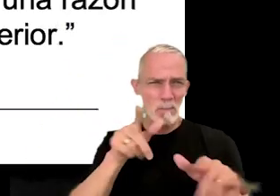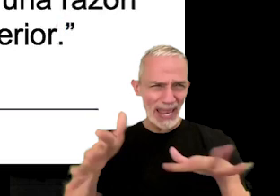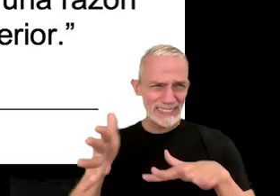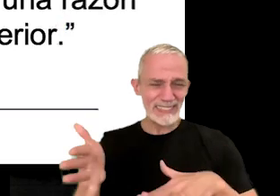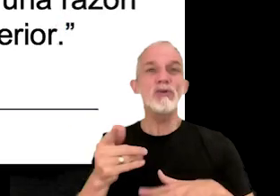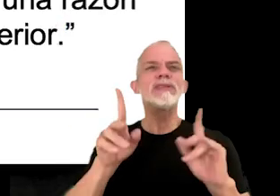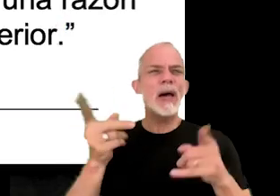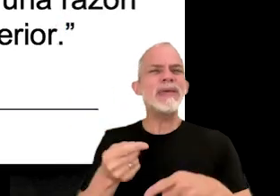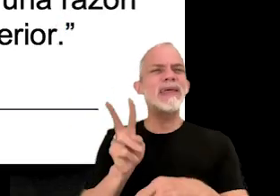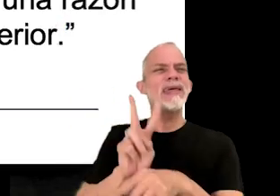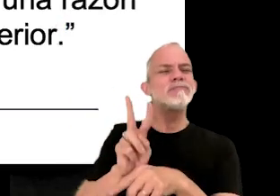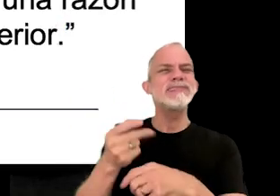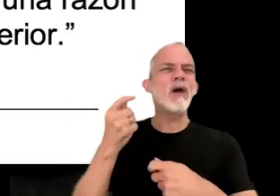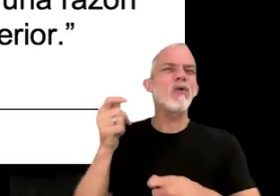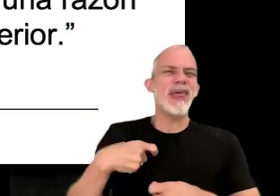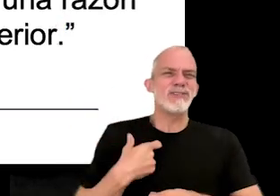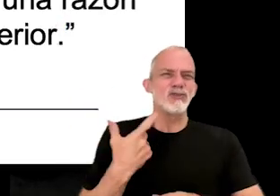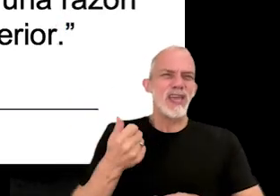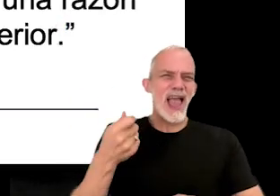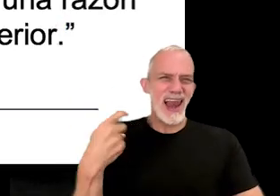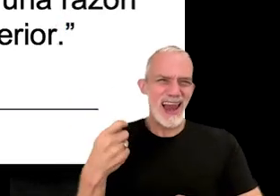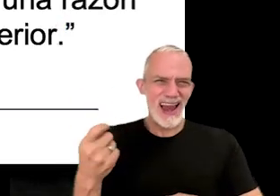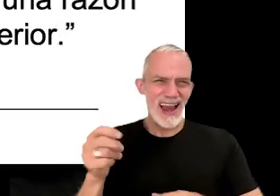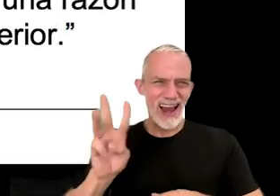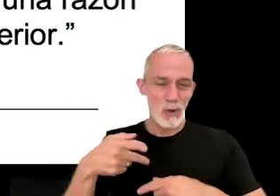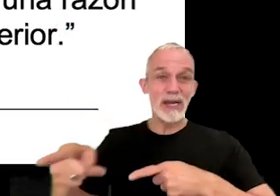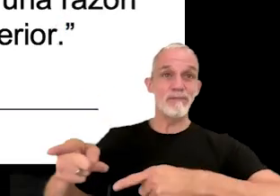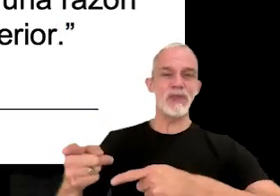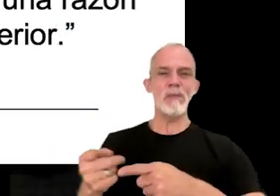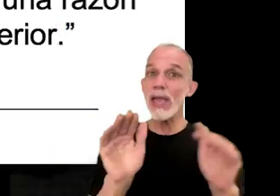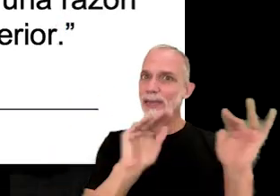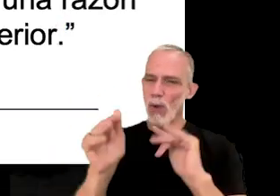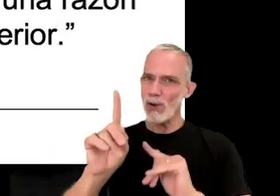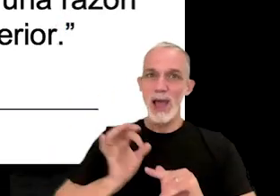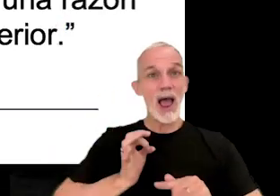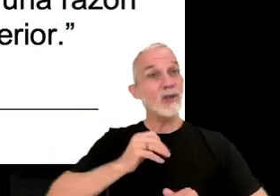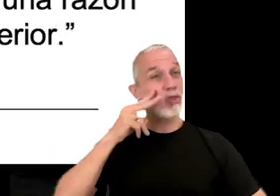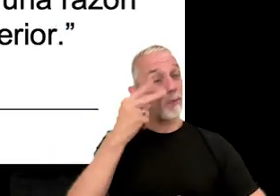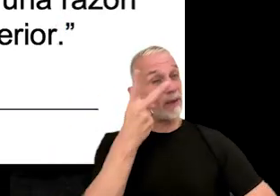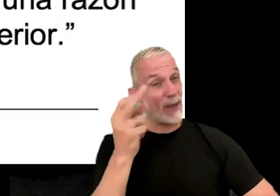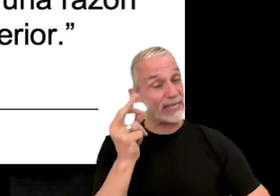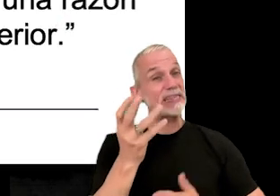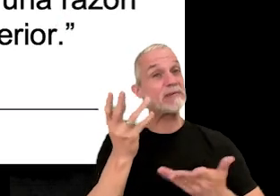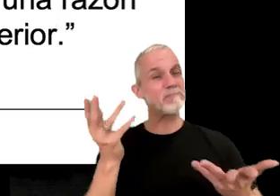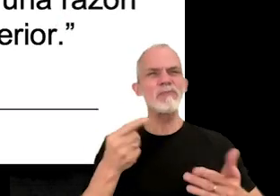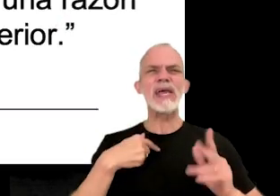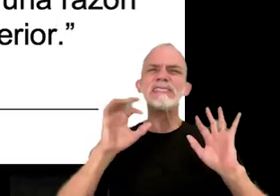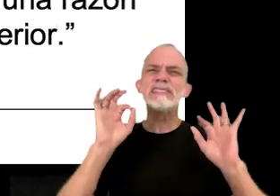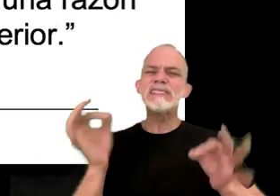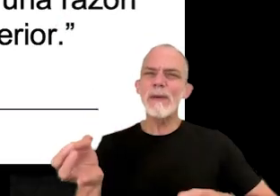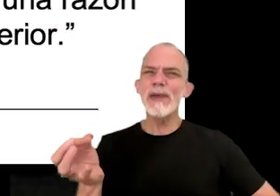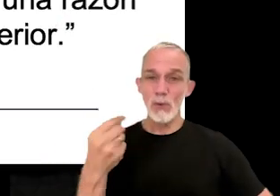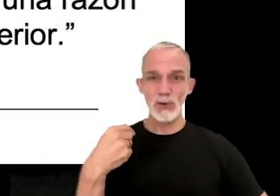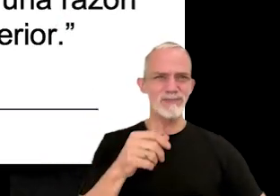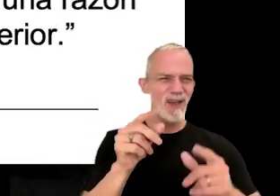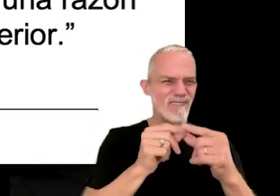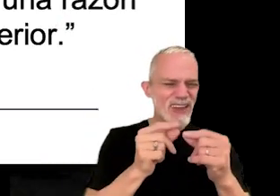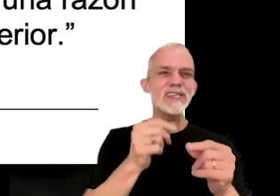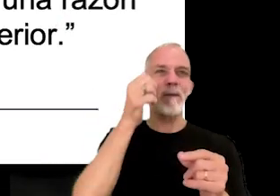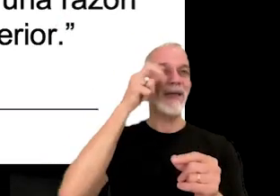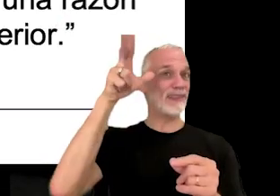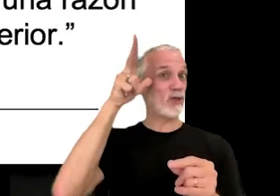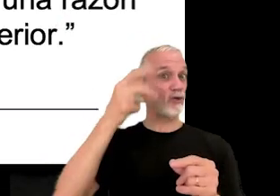seguridad social, similar pero no tan igual. Es del año 2020. Acá sabemos que es el 28 de agosto